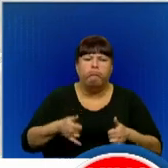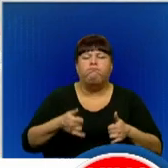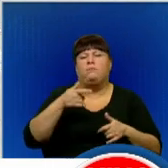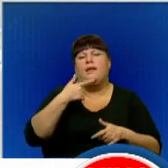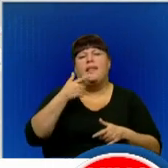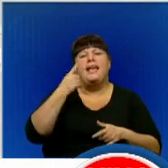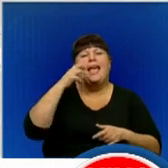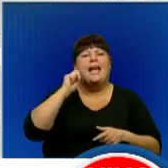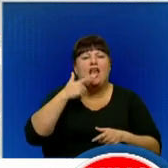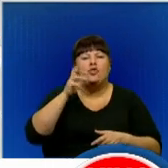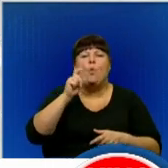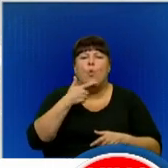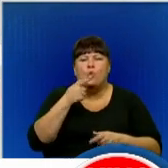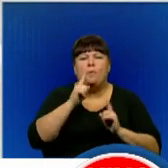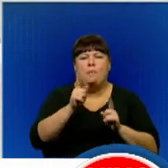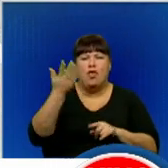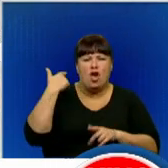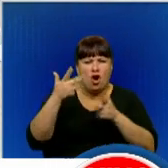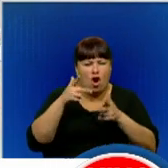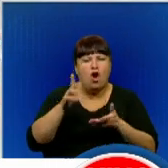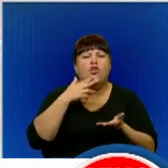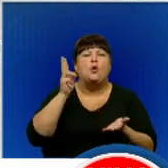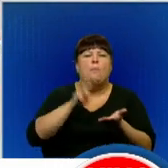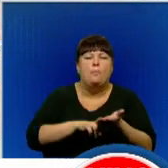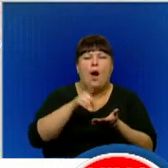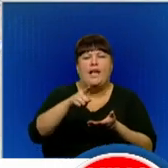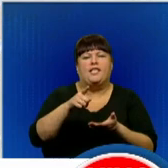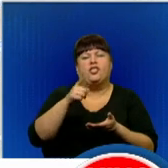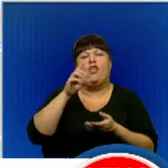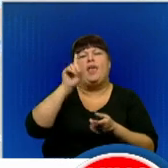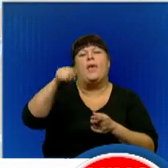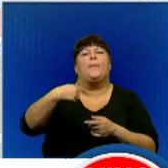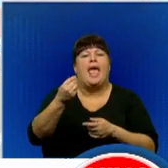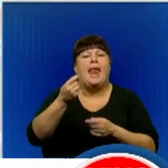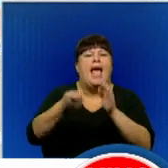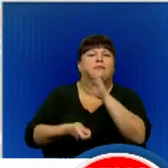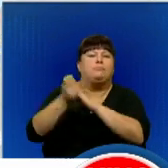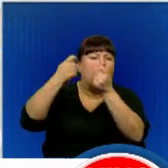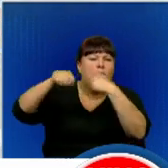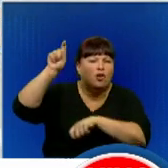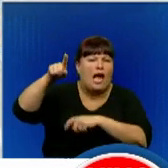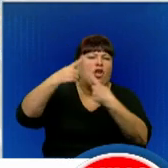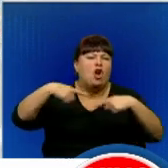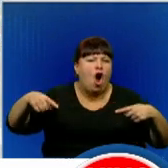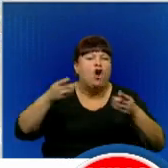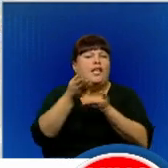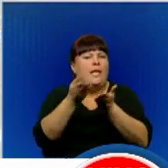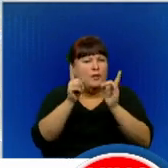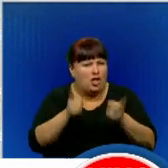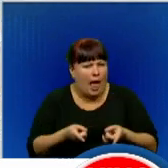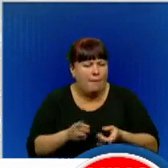ingresos brutos como se dijo acá de grabación de los ingresos provenientes de la exportación tanto de bienes como servicios